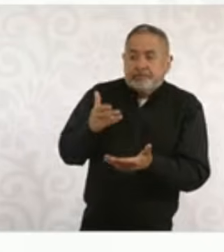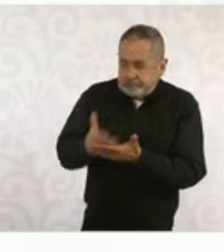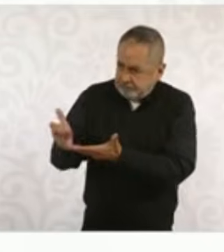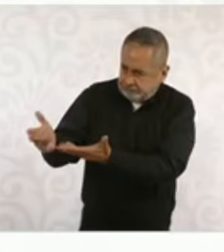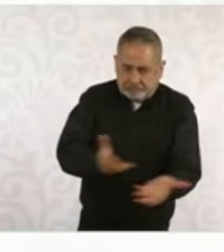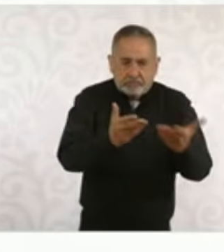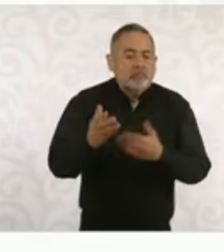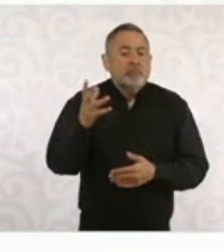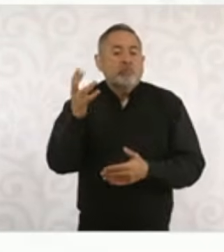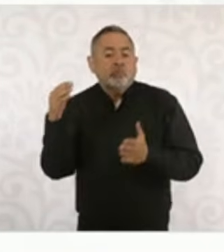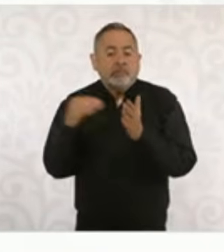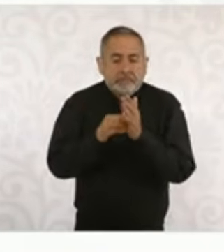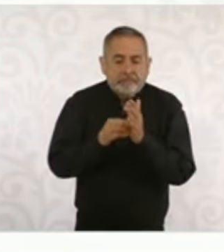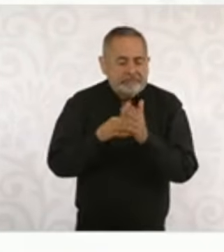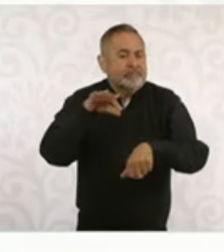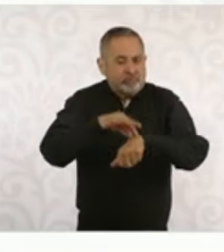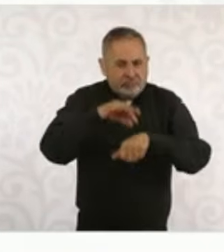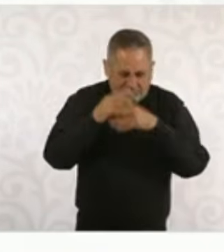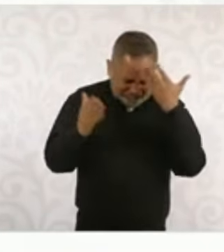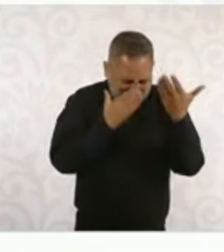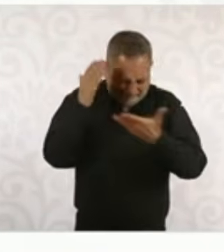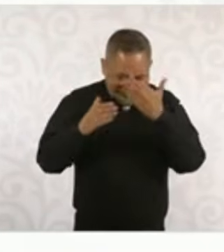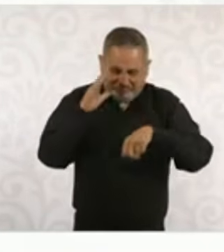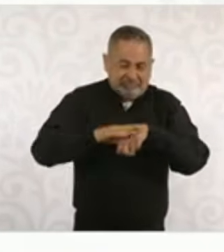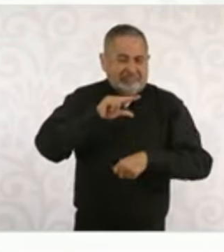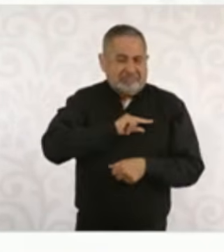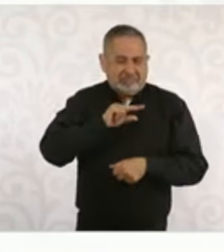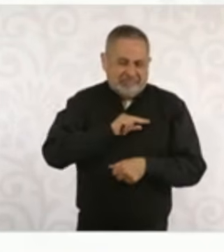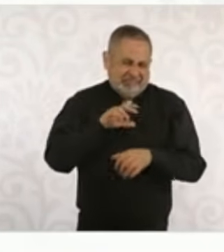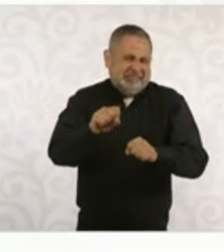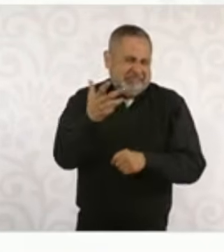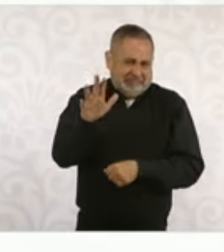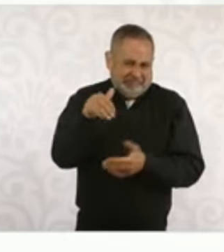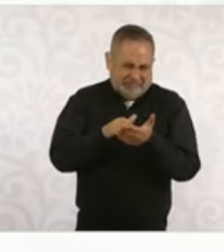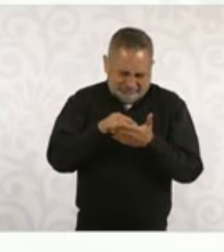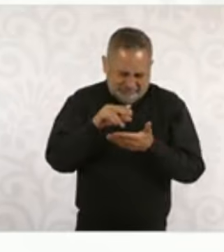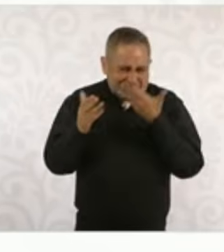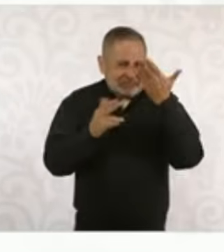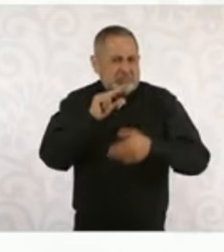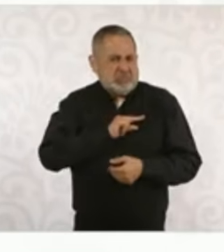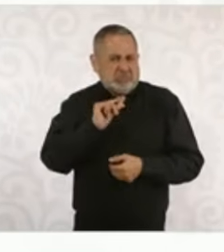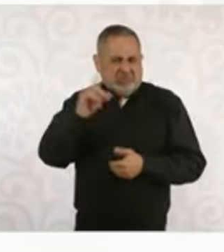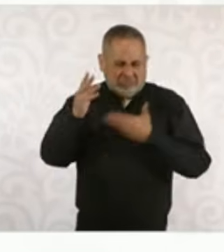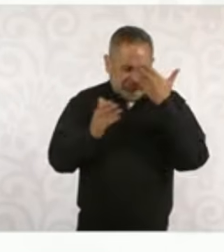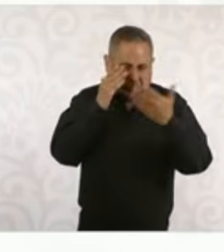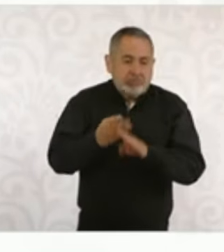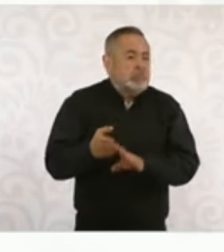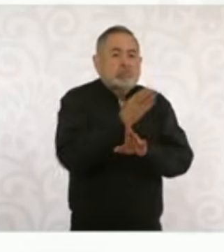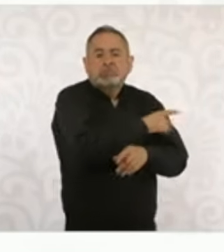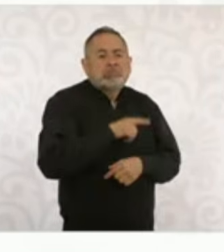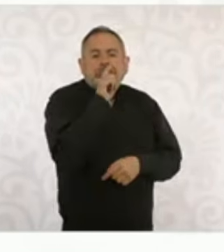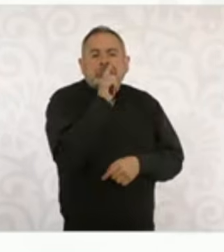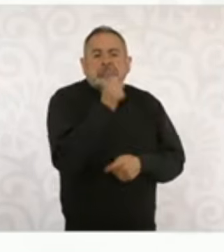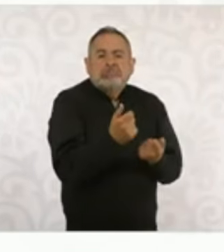9,000 médicos más o casi 10,000 médicos más de los que se formaban en el